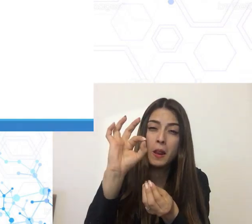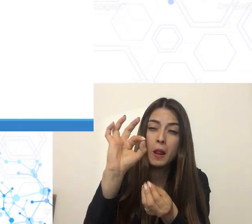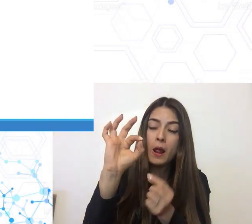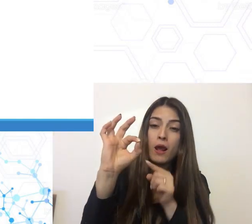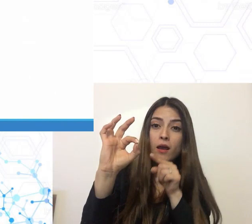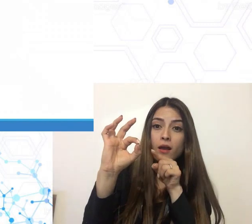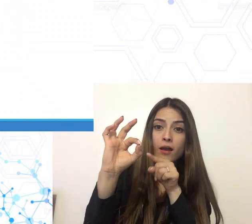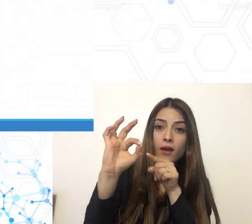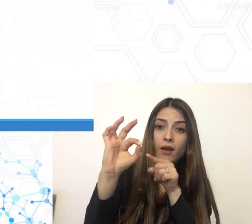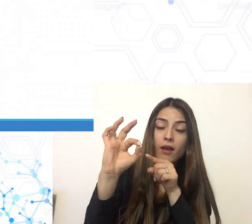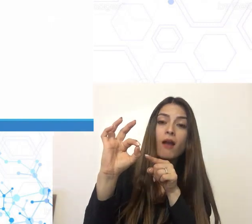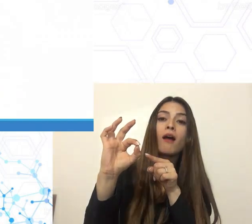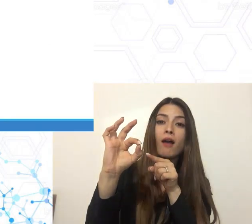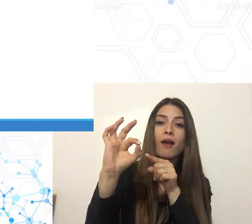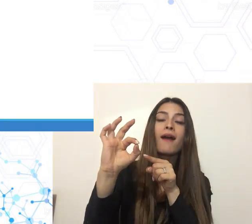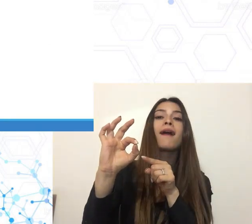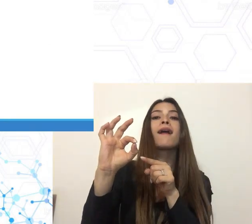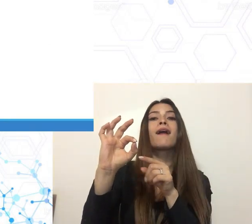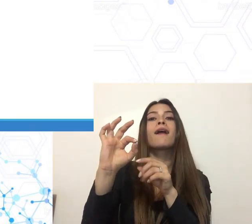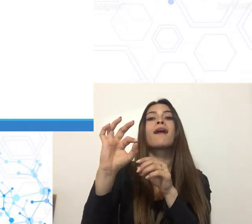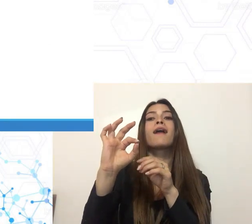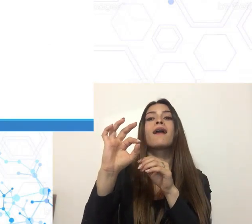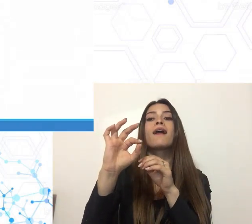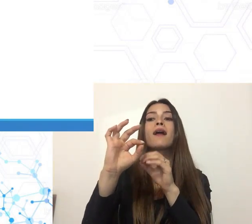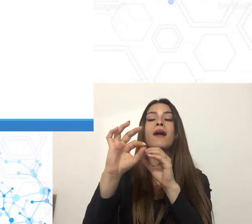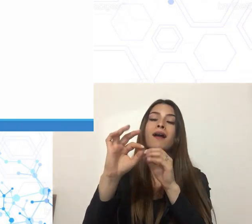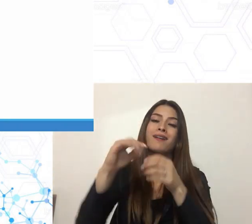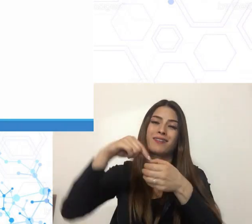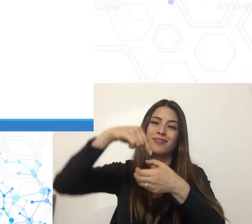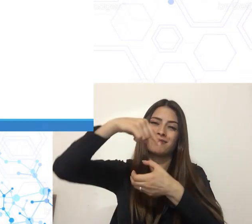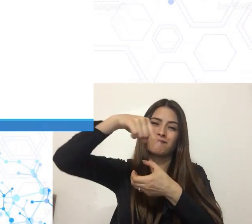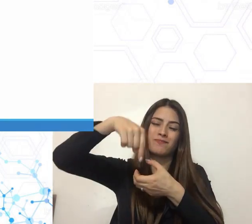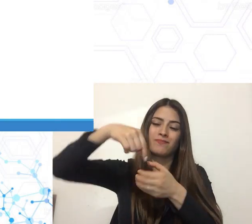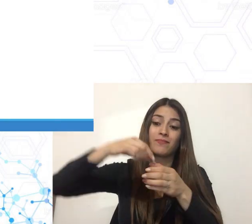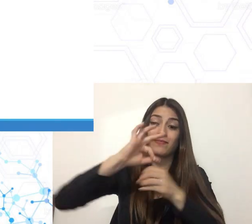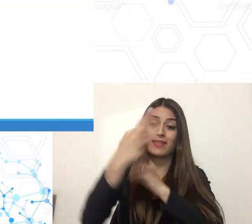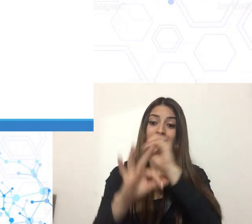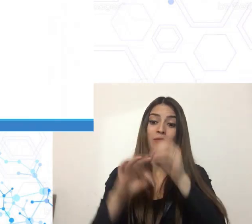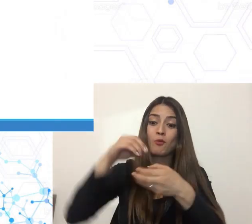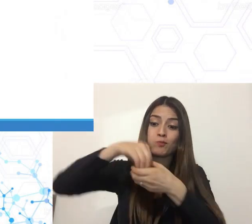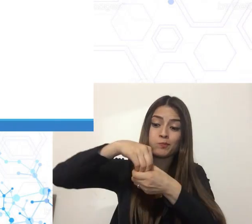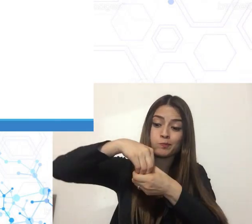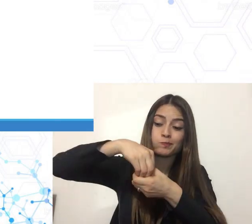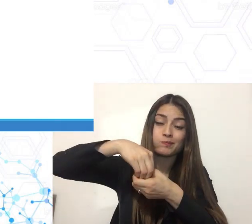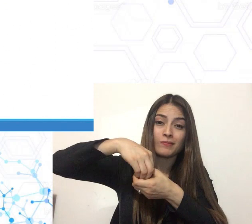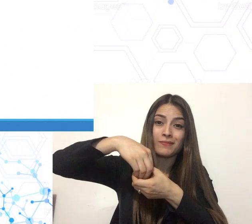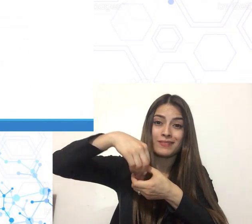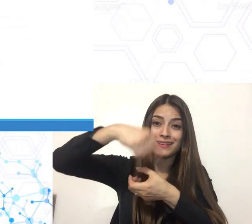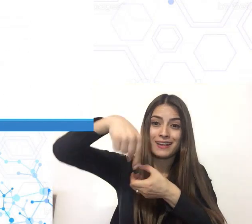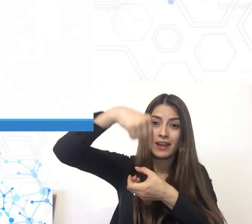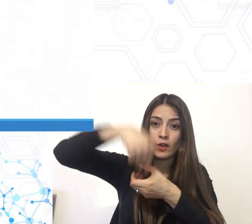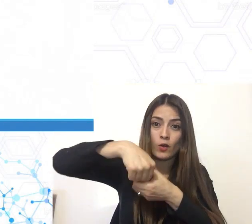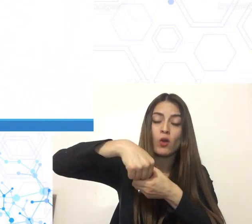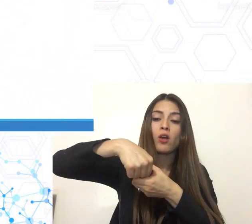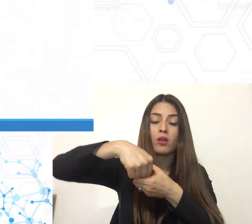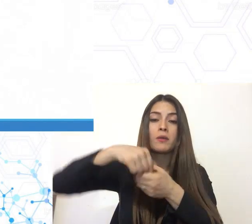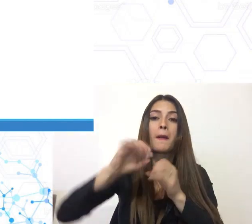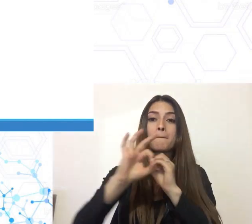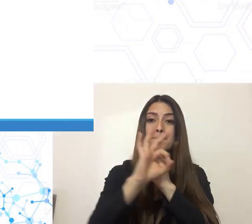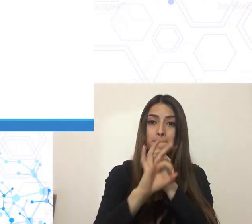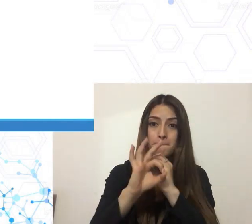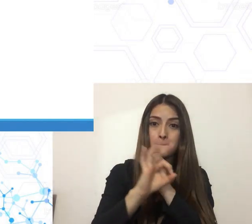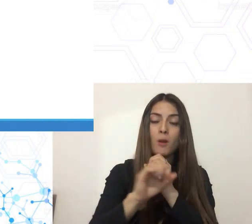son los neutrones y los protones en el núcleo y los electrones ubicados en